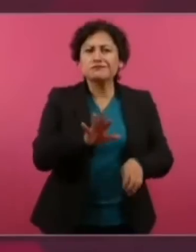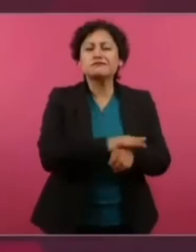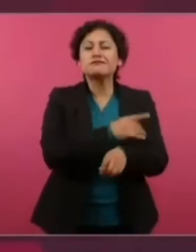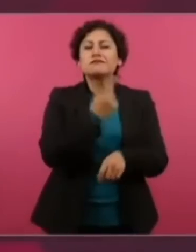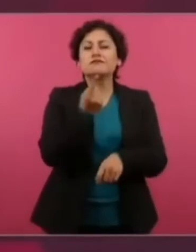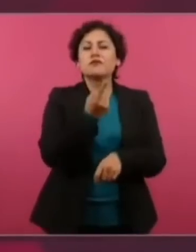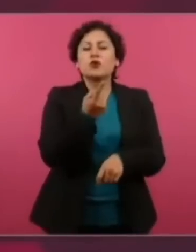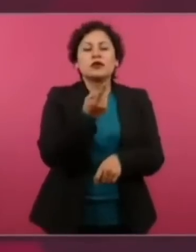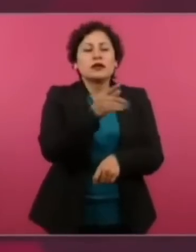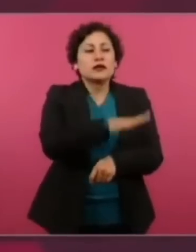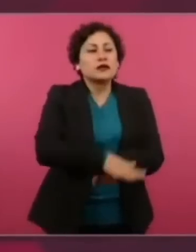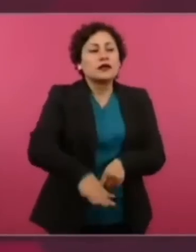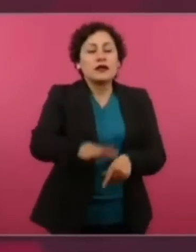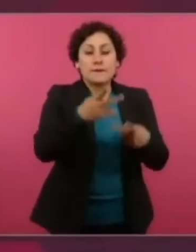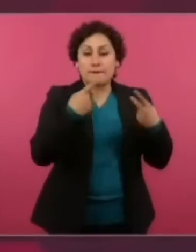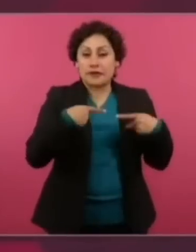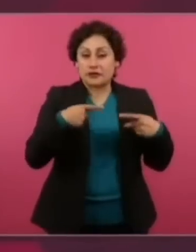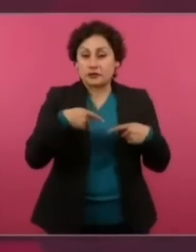siempre